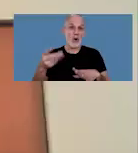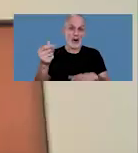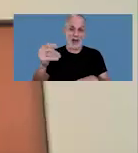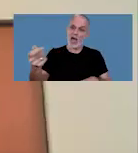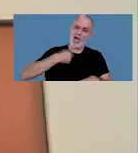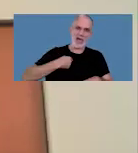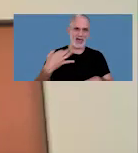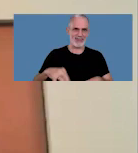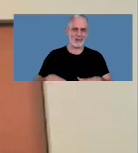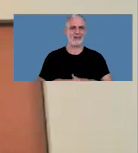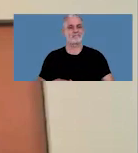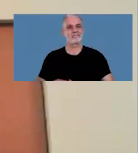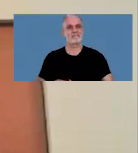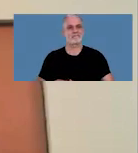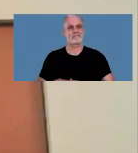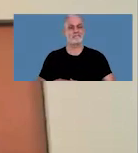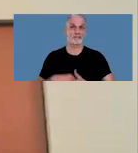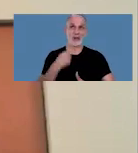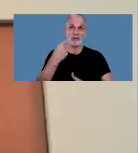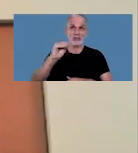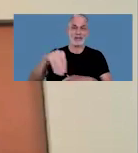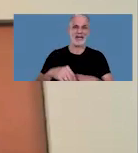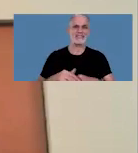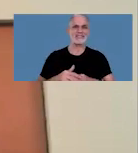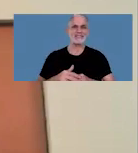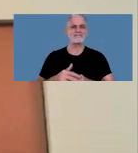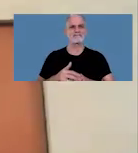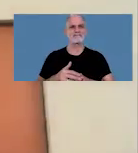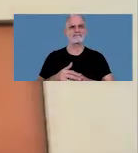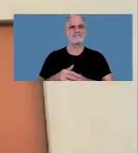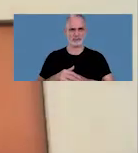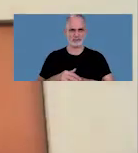A ver, vamos con otra.